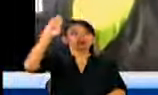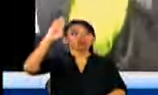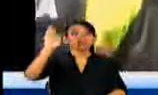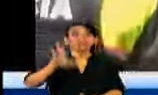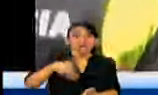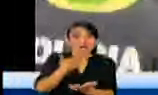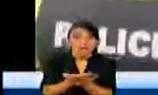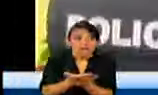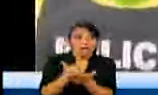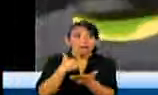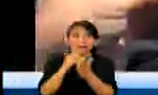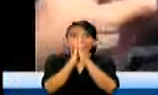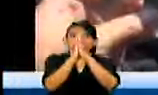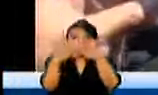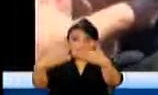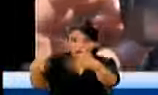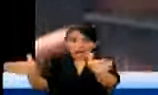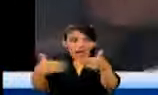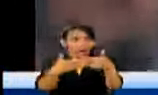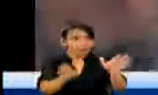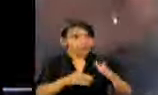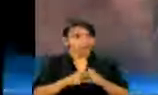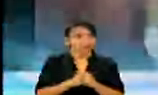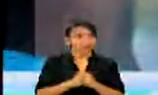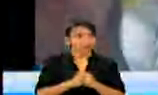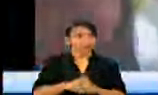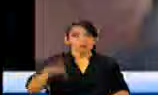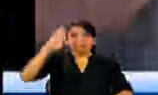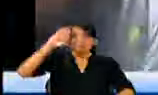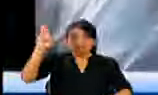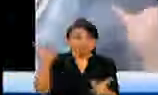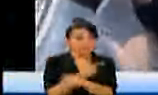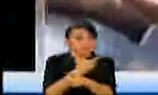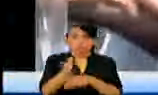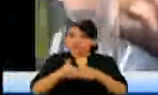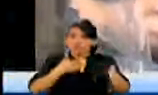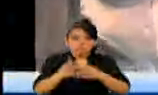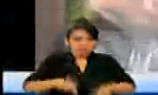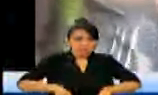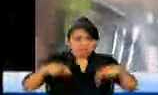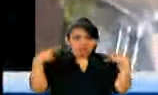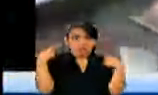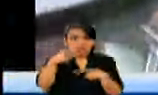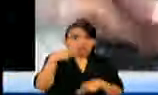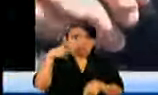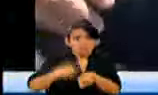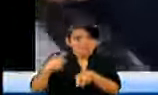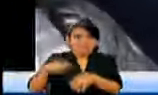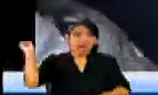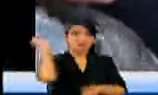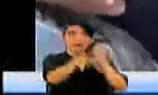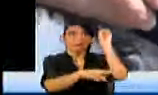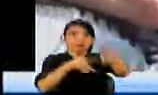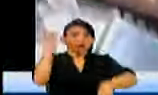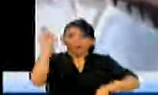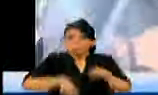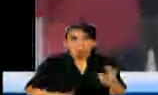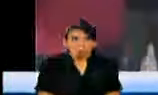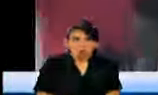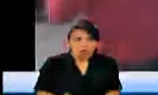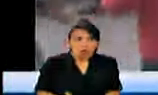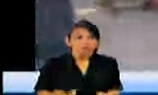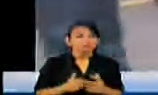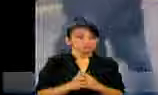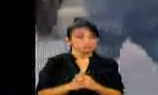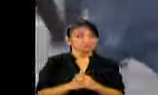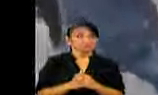solicitar la apertura de la vía. Si estos policías dan su vida por la delincuencia, no les pueden lanzar piedras, no les pueden hacer.